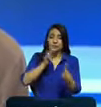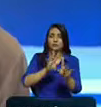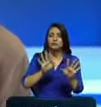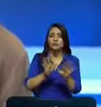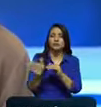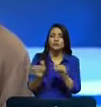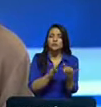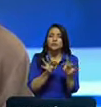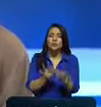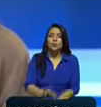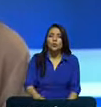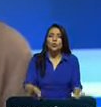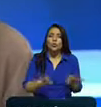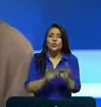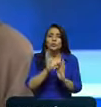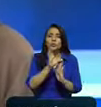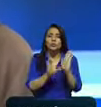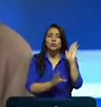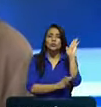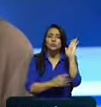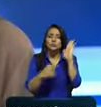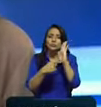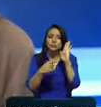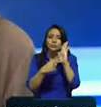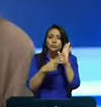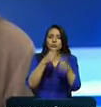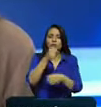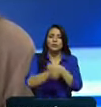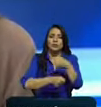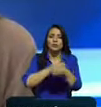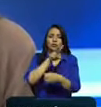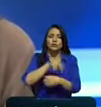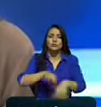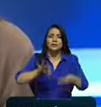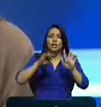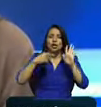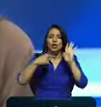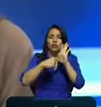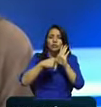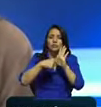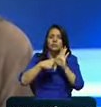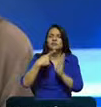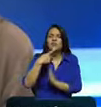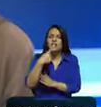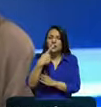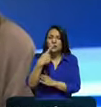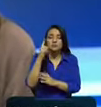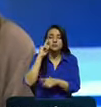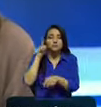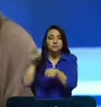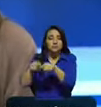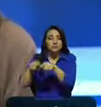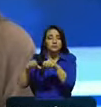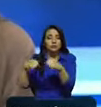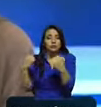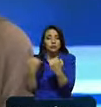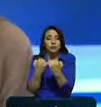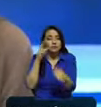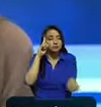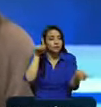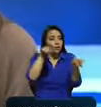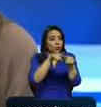los principios constitucionales establecidos en 2008 que se construyen en un acuerdo entre la sociedad civil, la